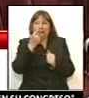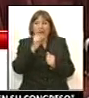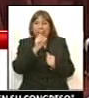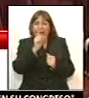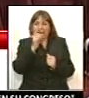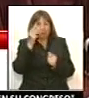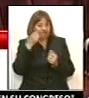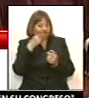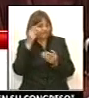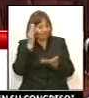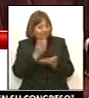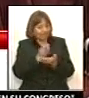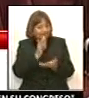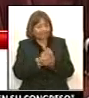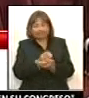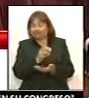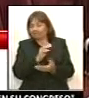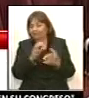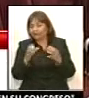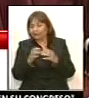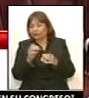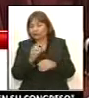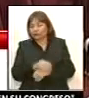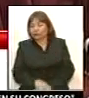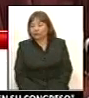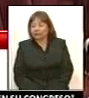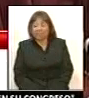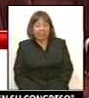lo censura, el Congreso no lo